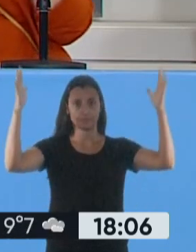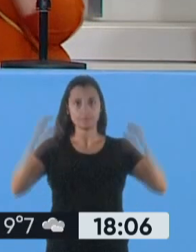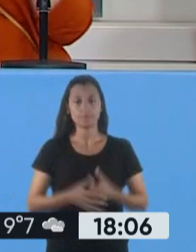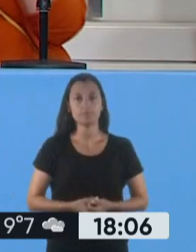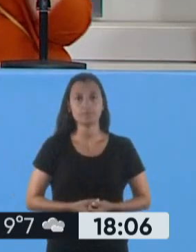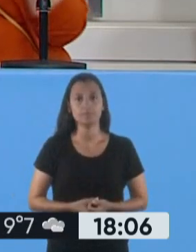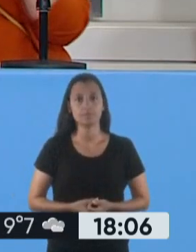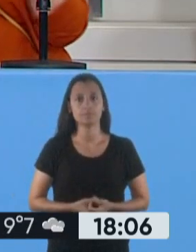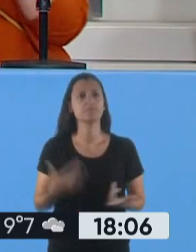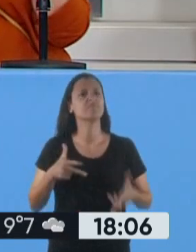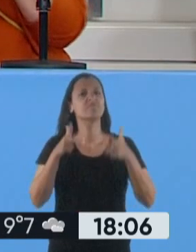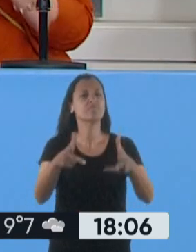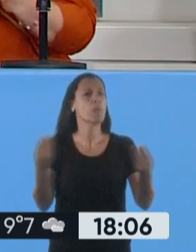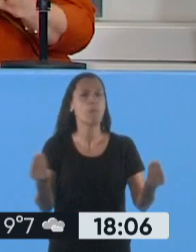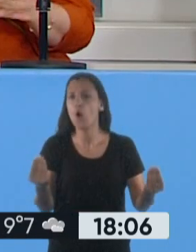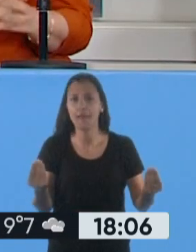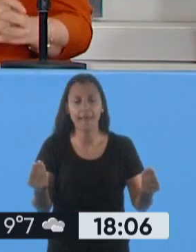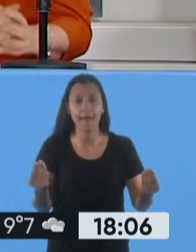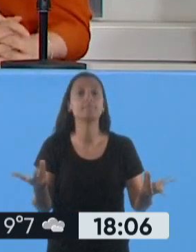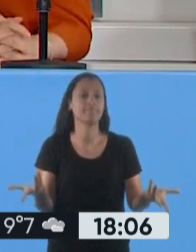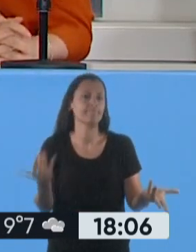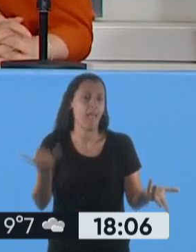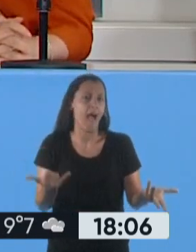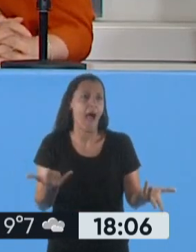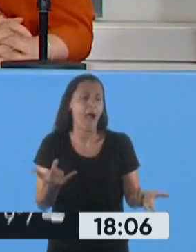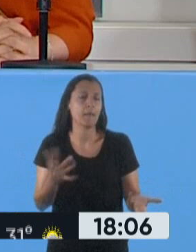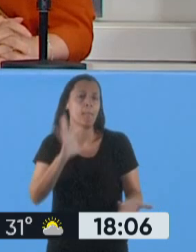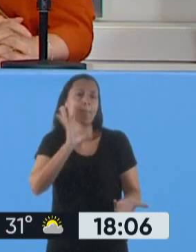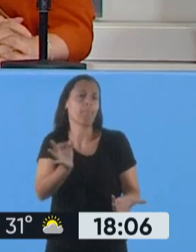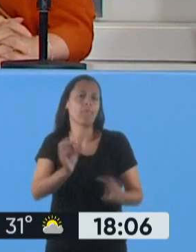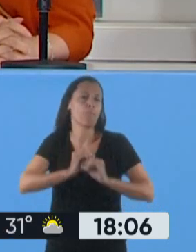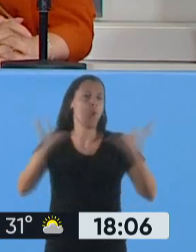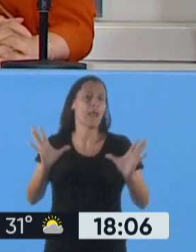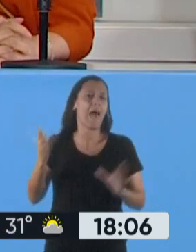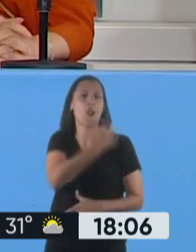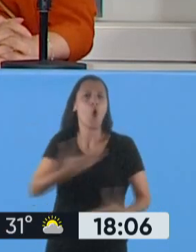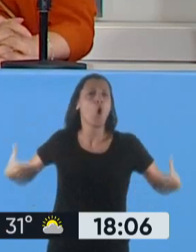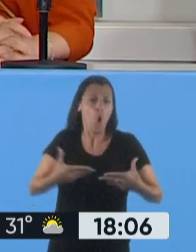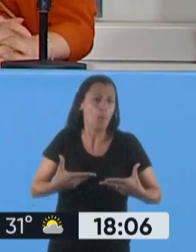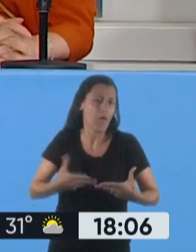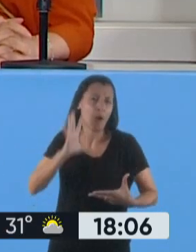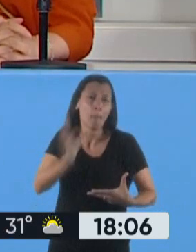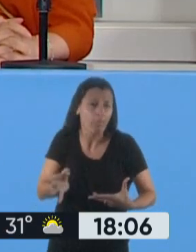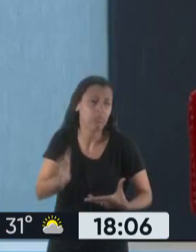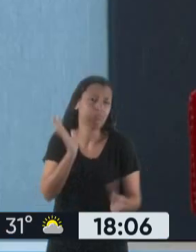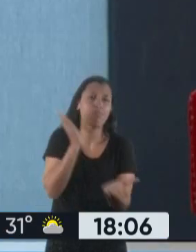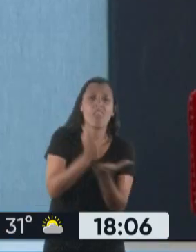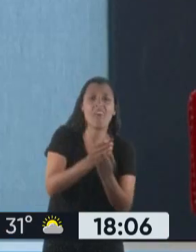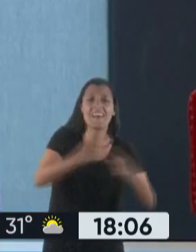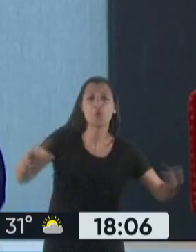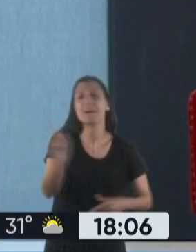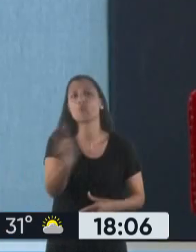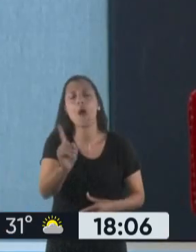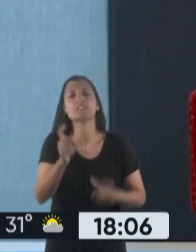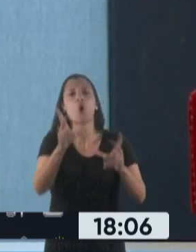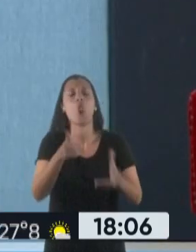¿Por qué marco esto también? Porque hay una decisión clara de nuestro gobierno a ampliar derechos. Me han escuchado decir 1 y 1000